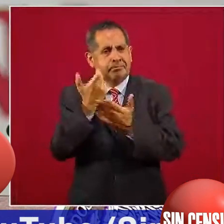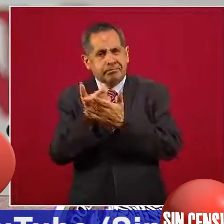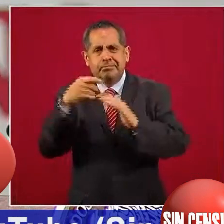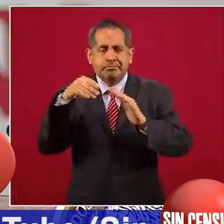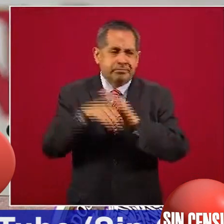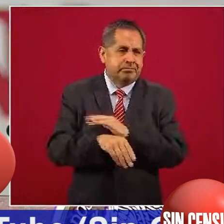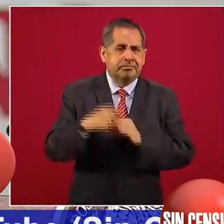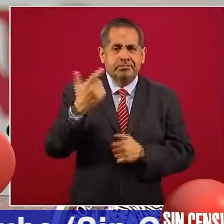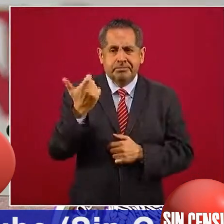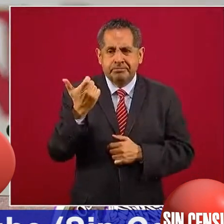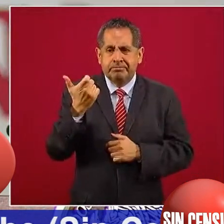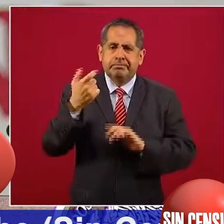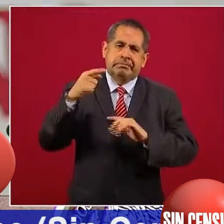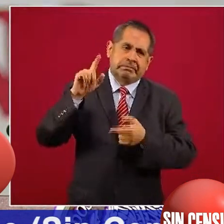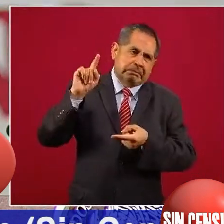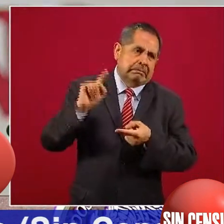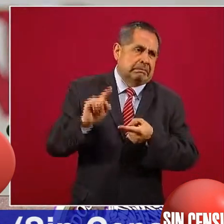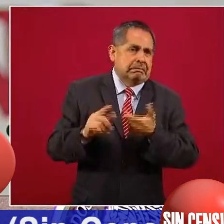del peso,